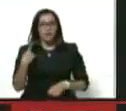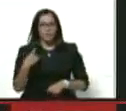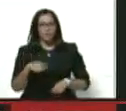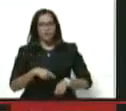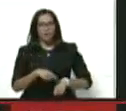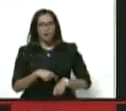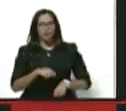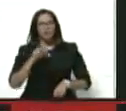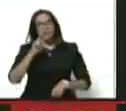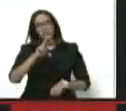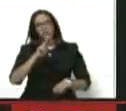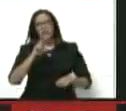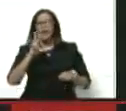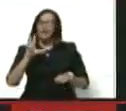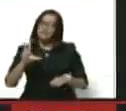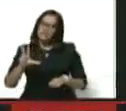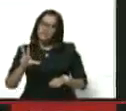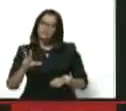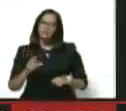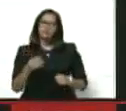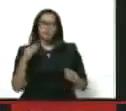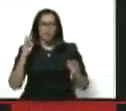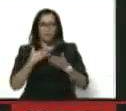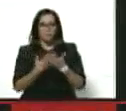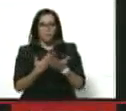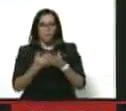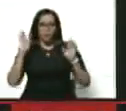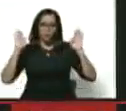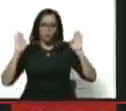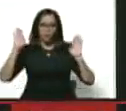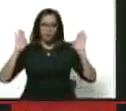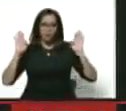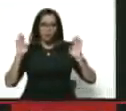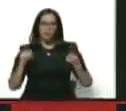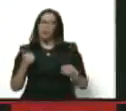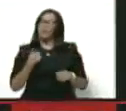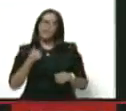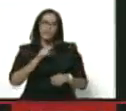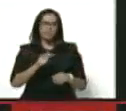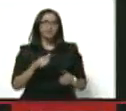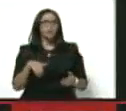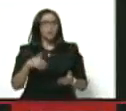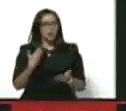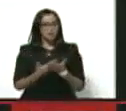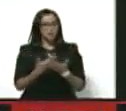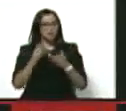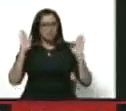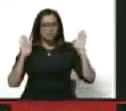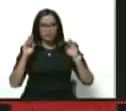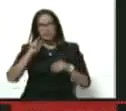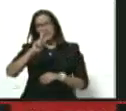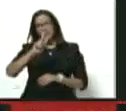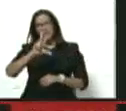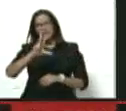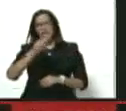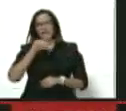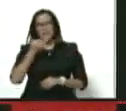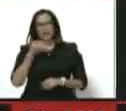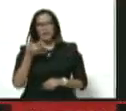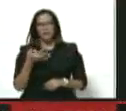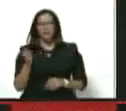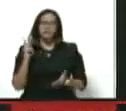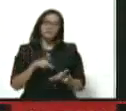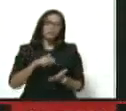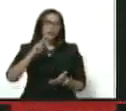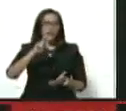de 2 a 3... son las postulaciones, todo el trabajo de postulaciones. Cualquier persona puede ser postulada entre las 2 y las 3 de la tarde. Si llegó a las